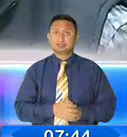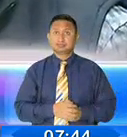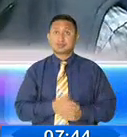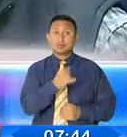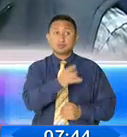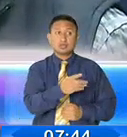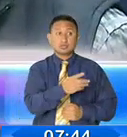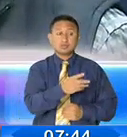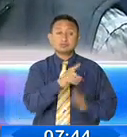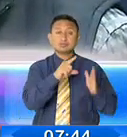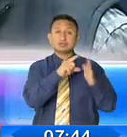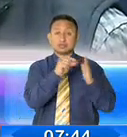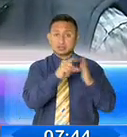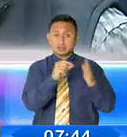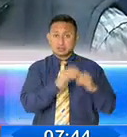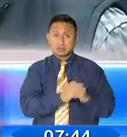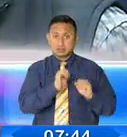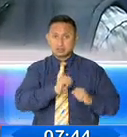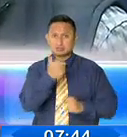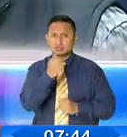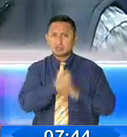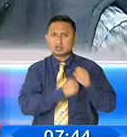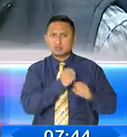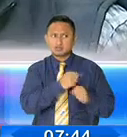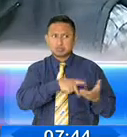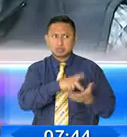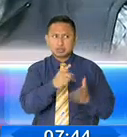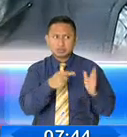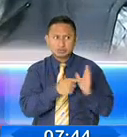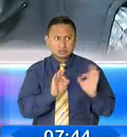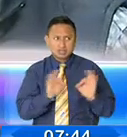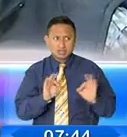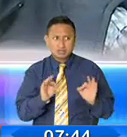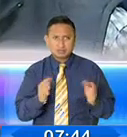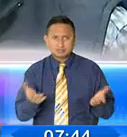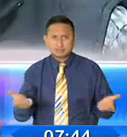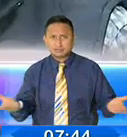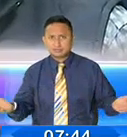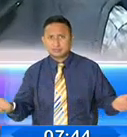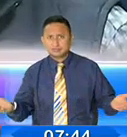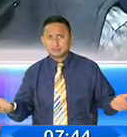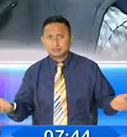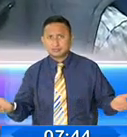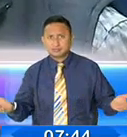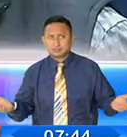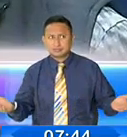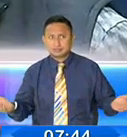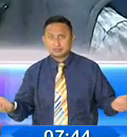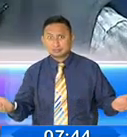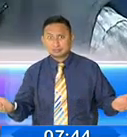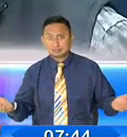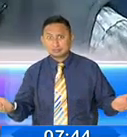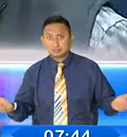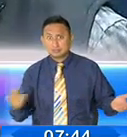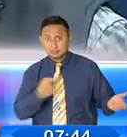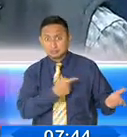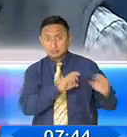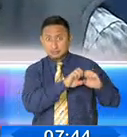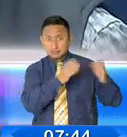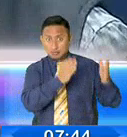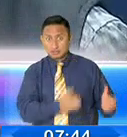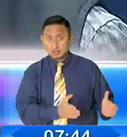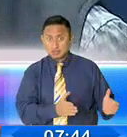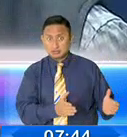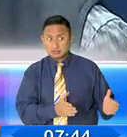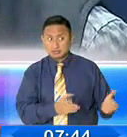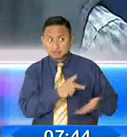del SRI llevan 10 años sin pagar un centavo de impuestos. No entiendo quién se llama empresario y